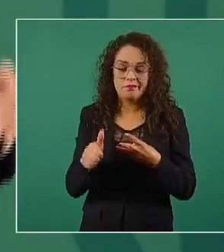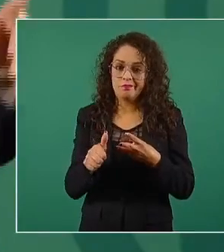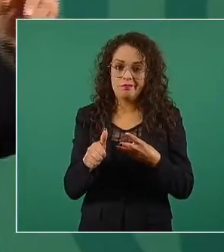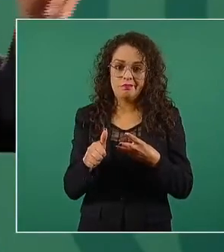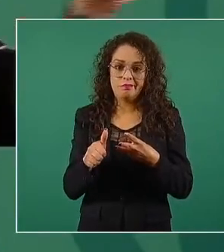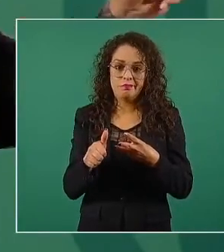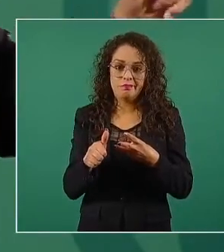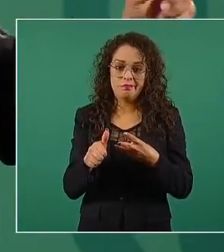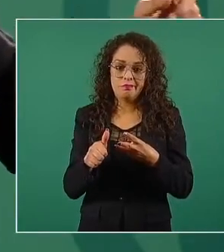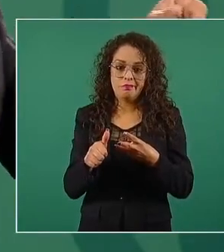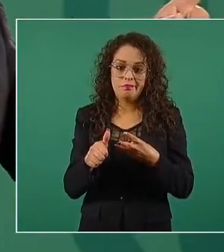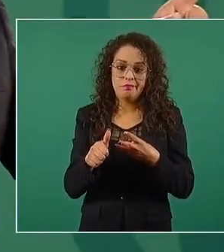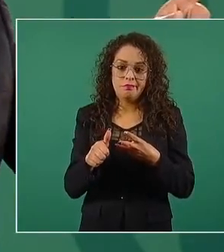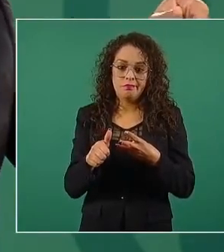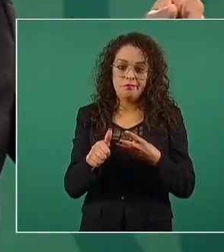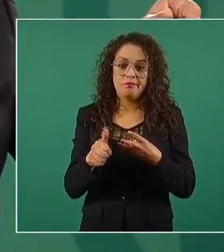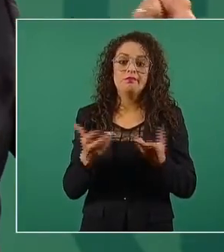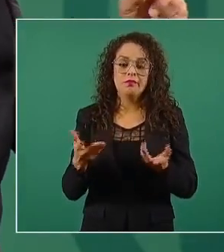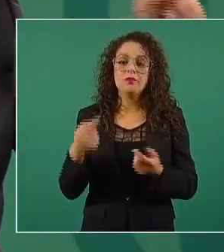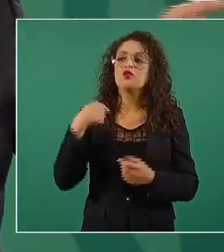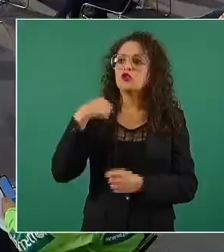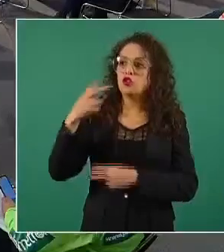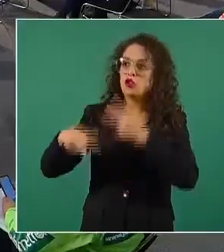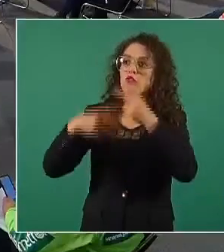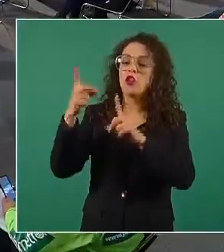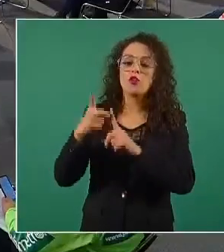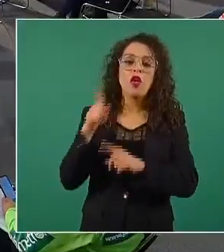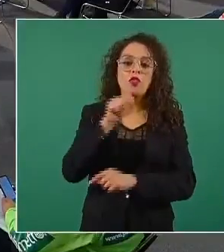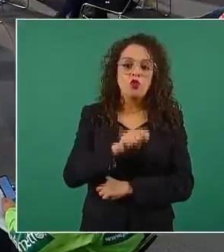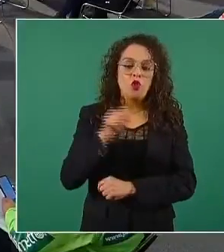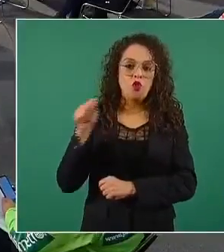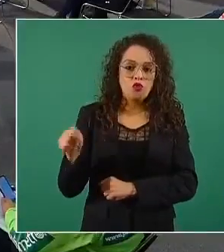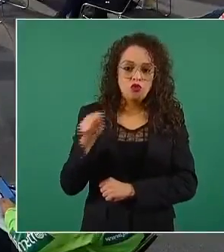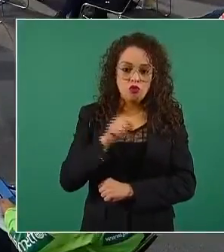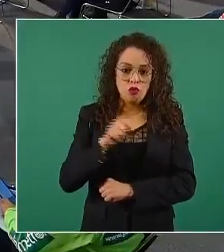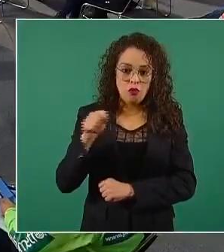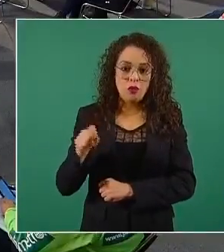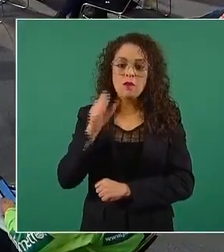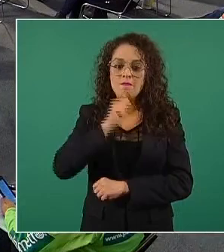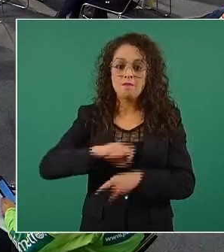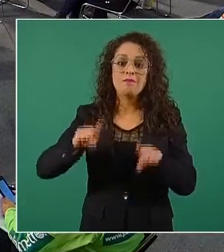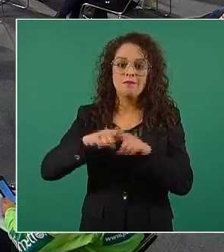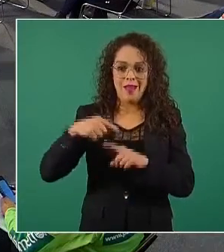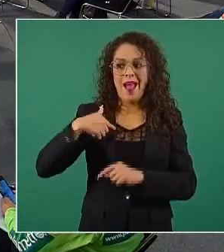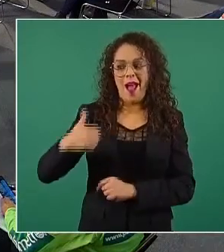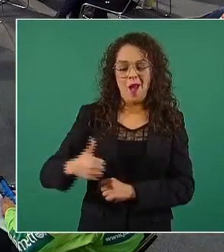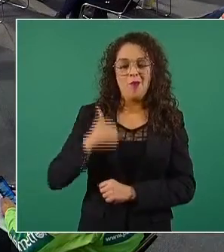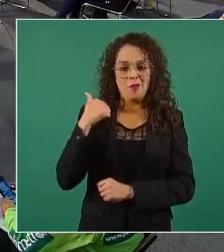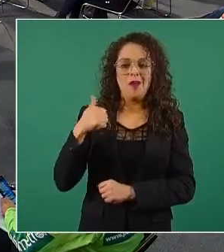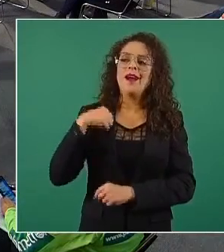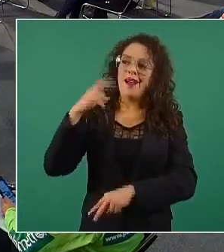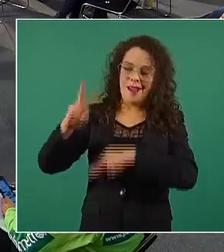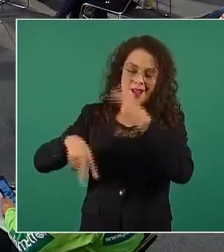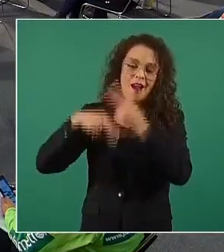Y voy a Torreón, aprovecho también para ir avanzando,